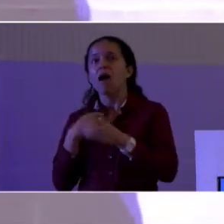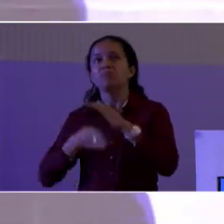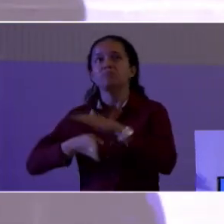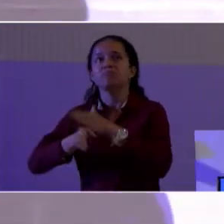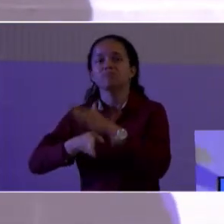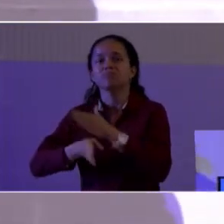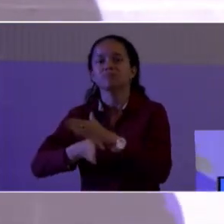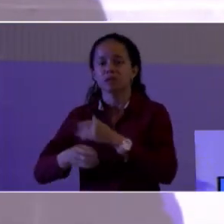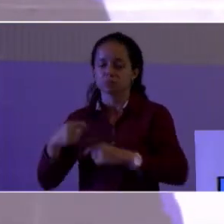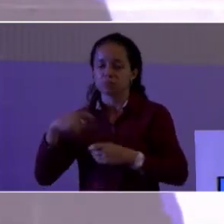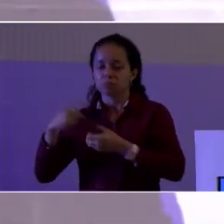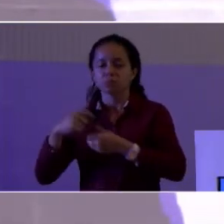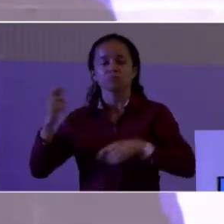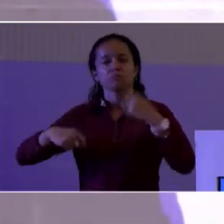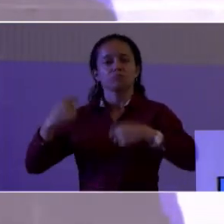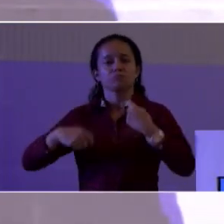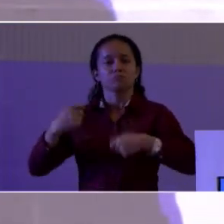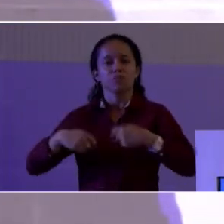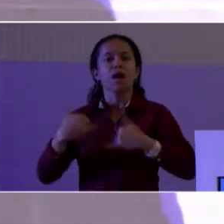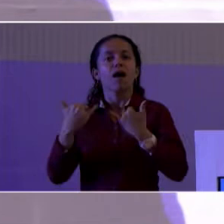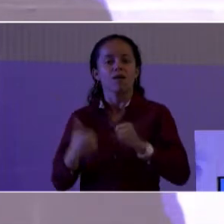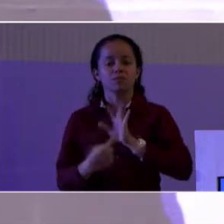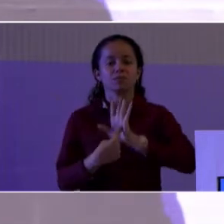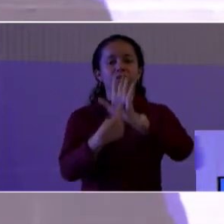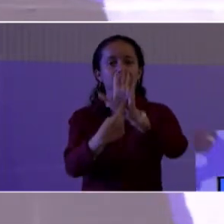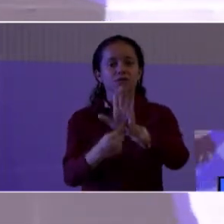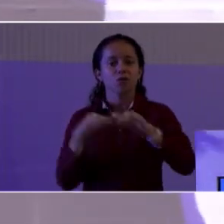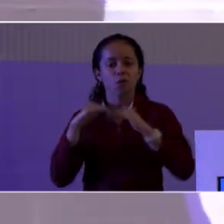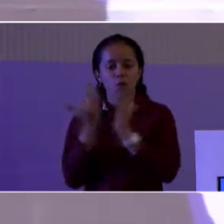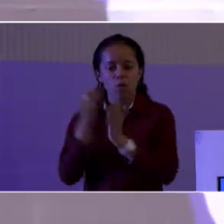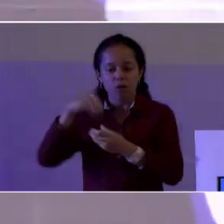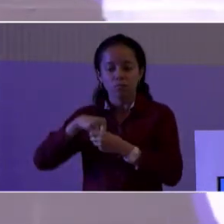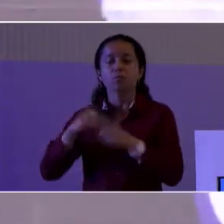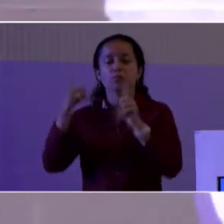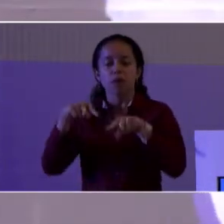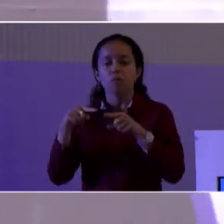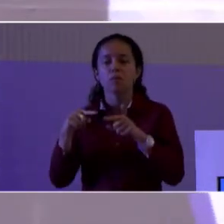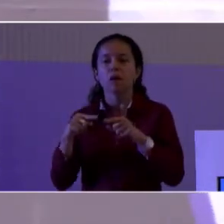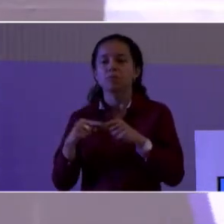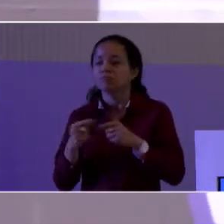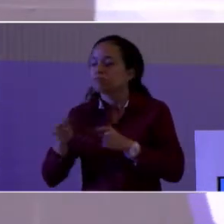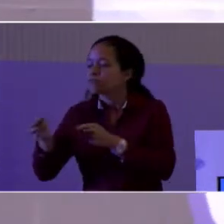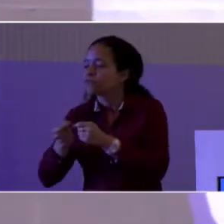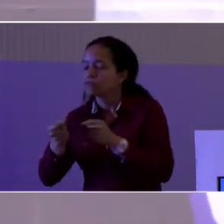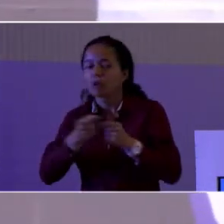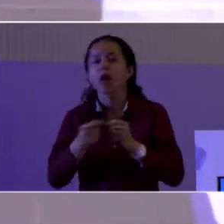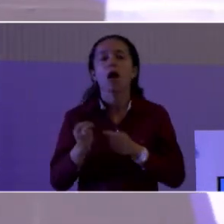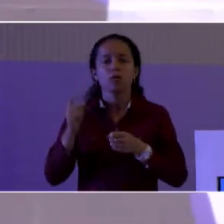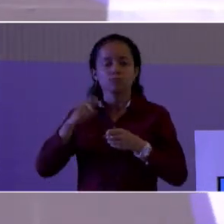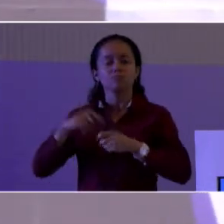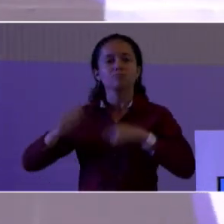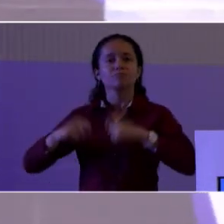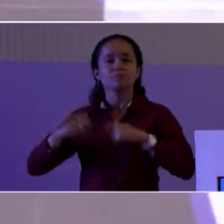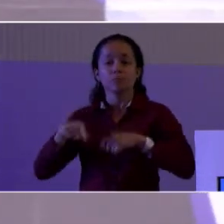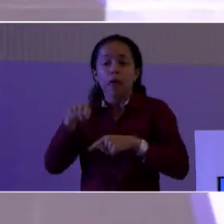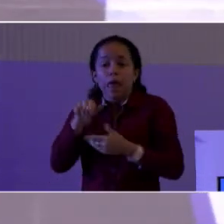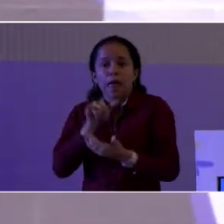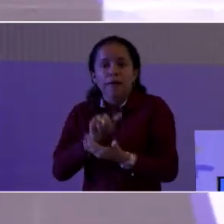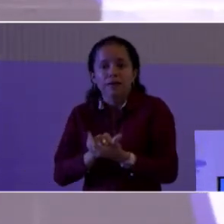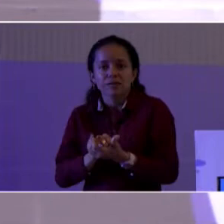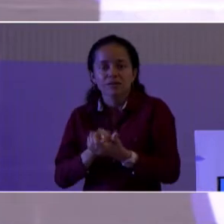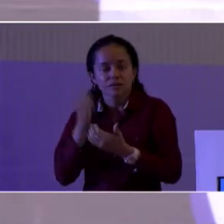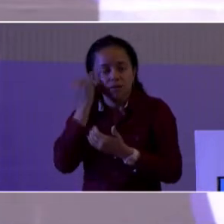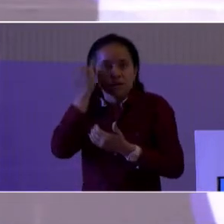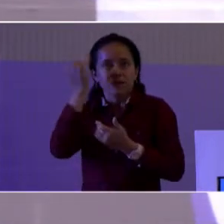haciendo presentaciones no solo en su colegio, sino en el sector. Ese tipo de iniciativas son las que se impulsan a través de